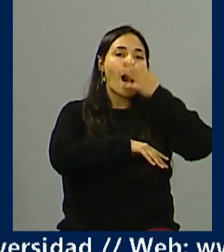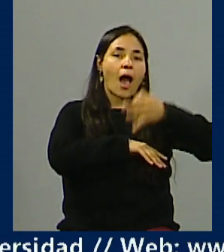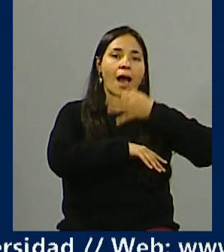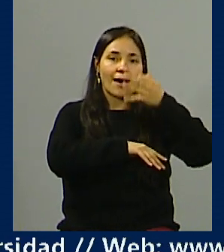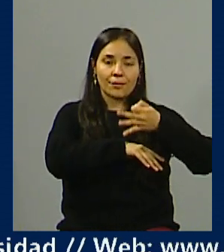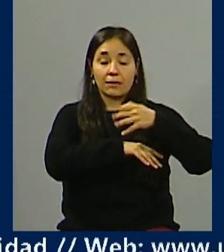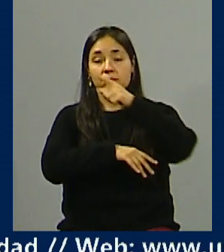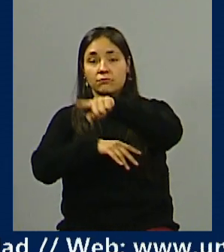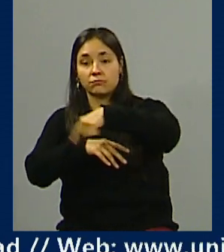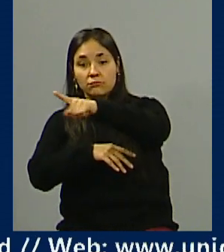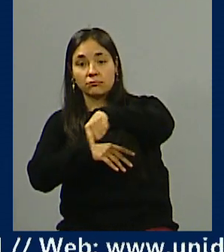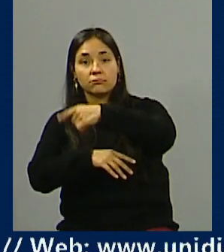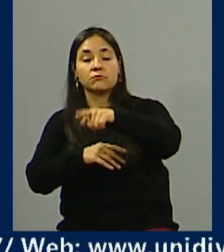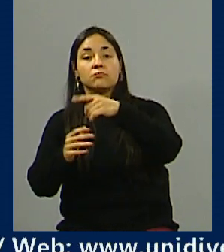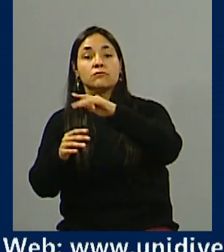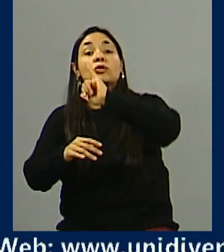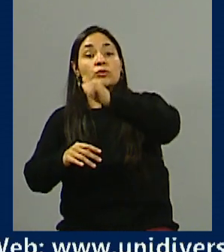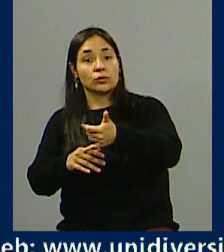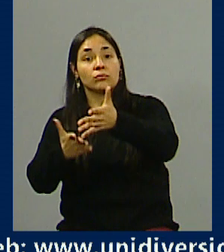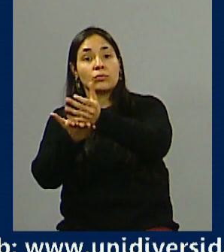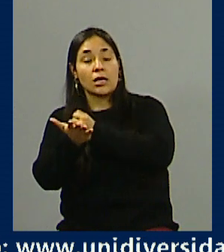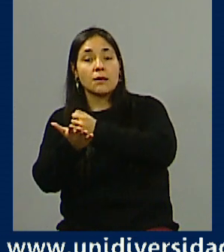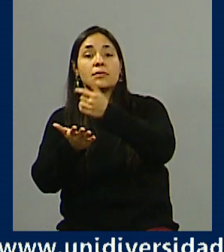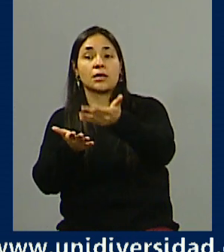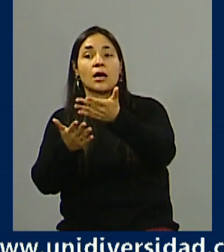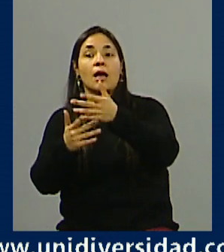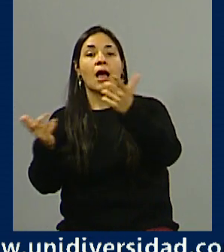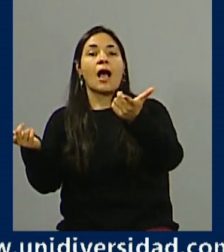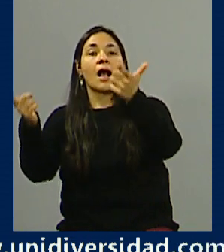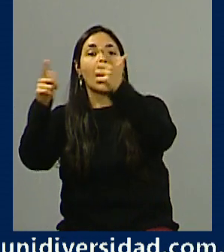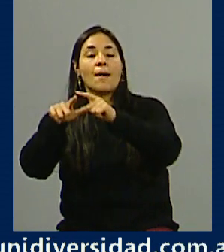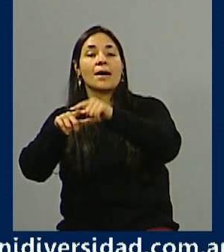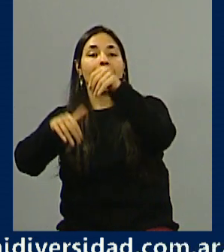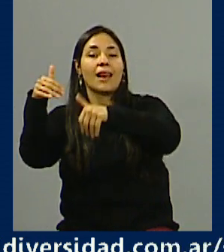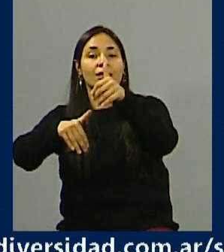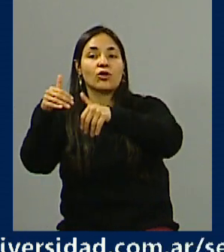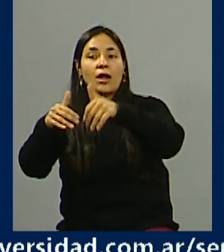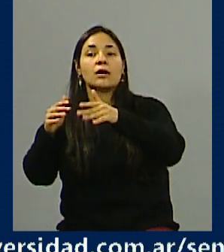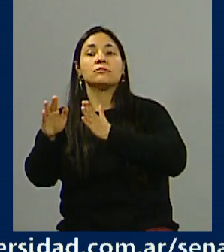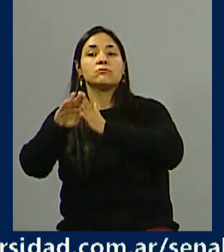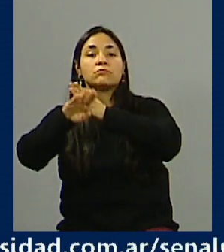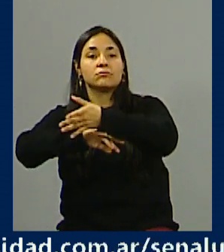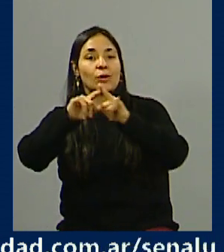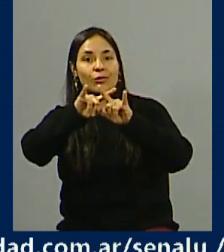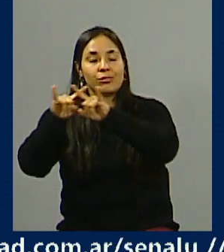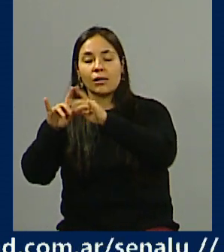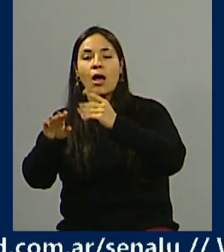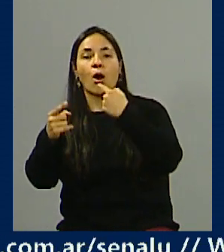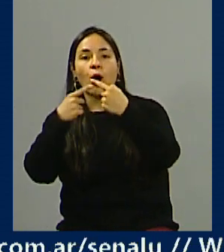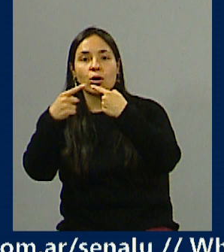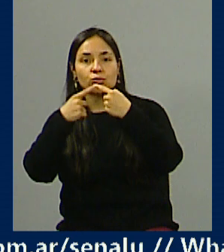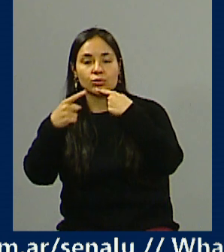Bueno, la gente se sumó a través de la página de la Cámara Nacional Electoral y, como vemos en plaquita, bueno, el